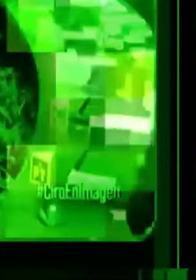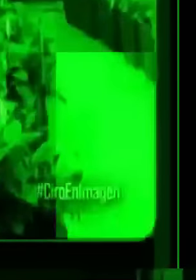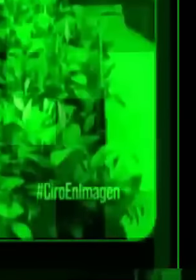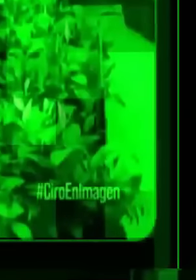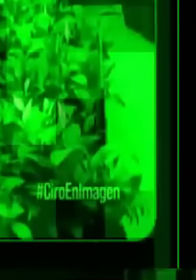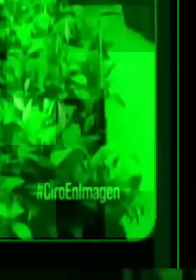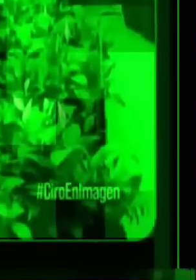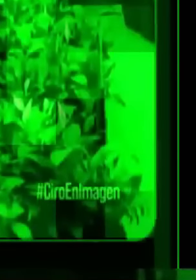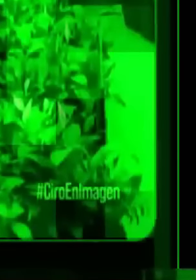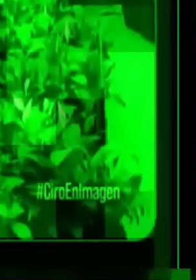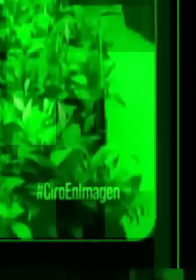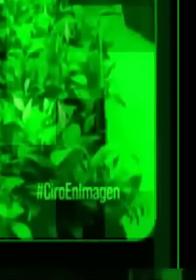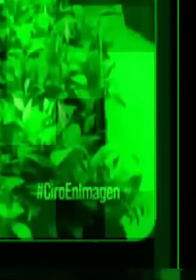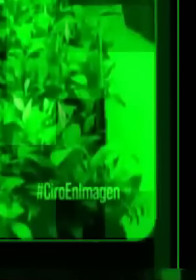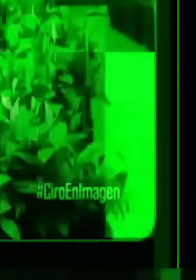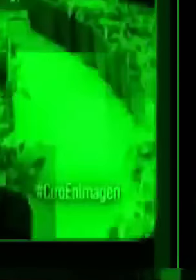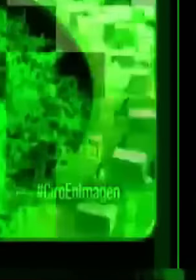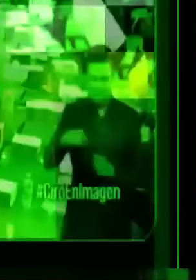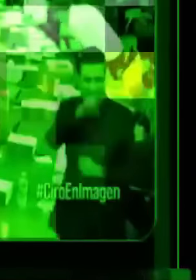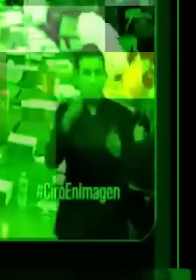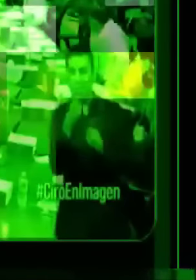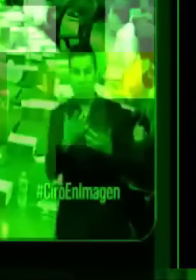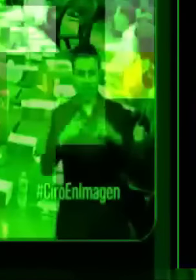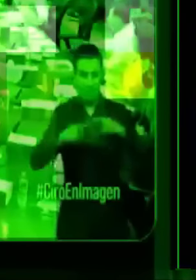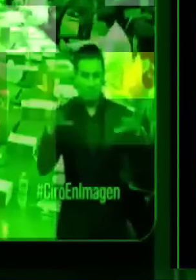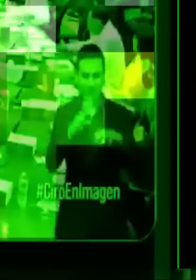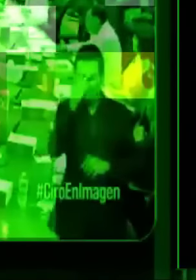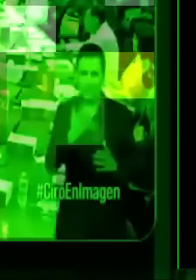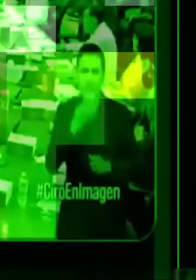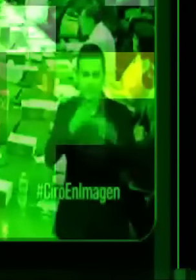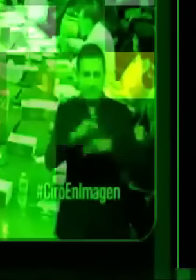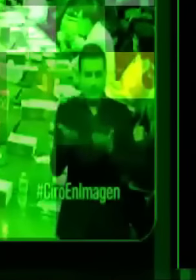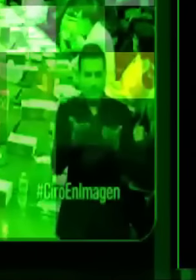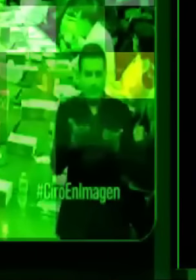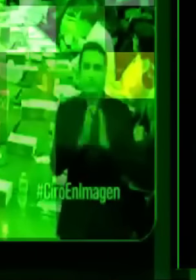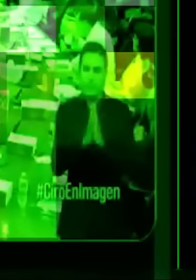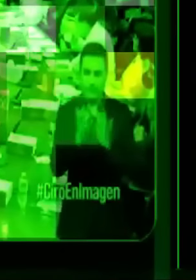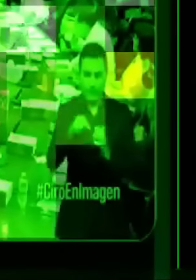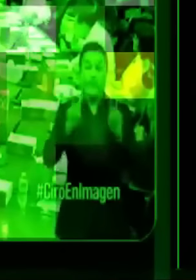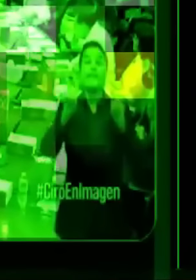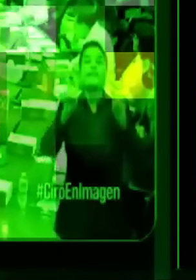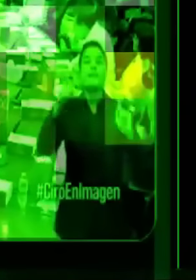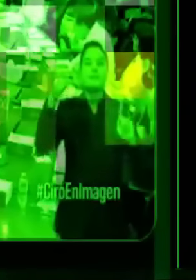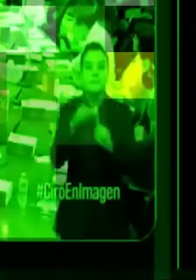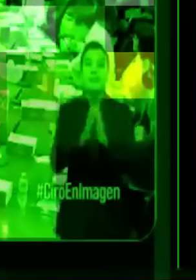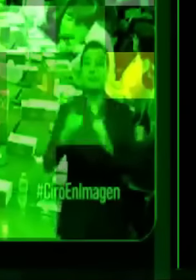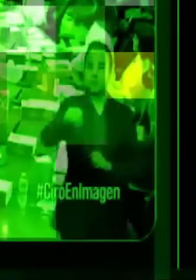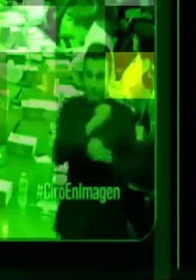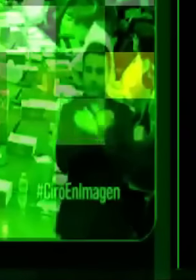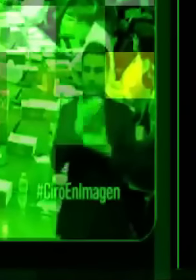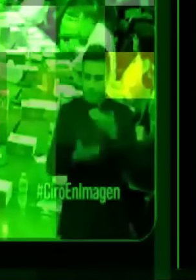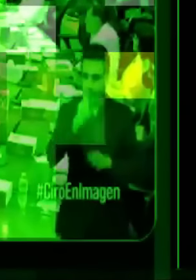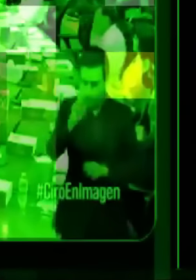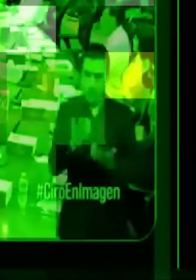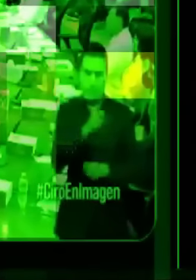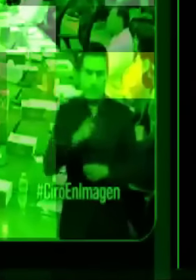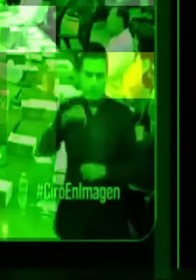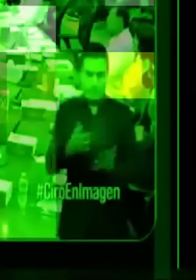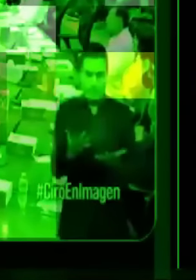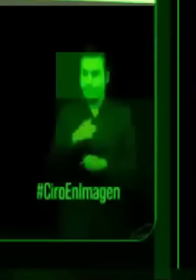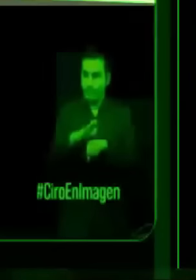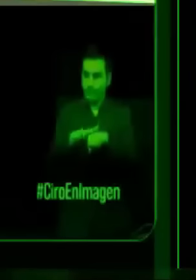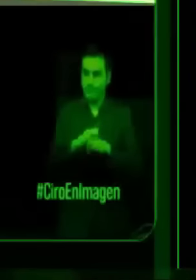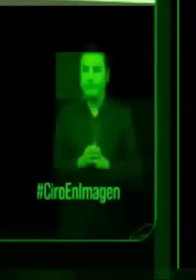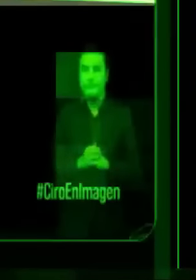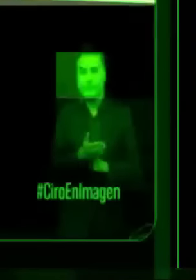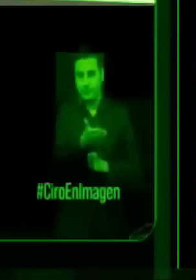Diputados, senadores, están ustedes en la herradura de la democracia. Este es el nivel de debate que le quieren dar a la ciudadanía. Bienvenidos, por favor, si se apegan al punto de discusión y se dirigen unos a otros con el respeto mínimo que en esta mesa nos